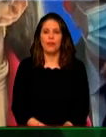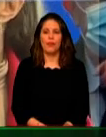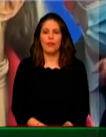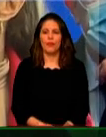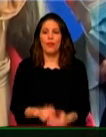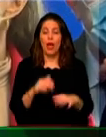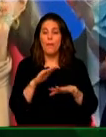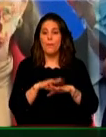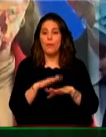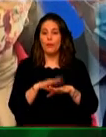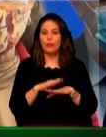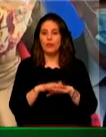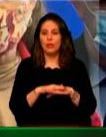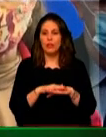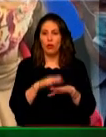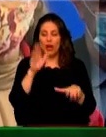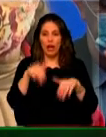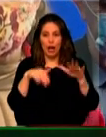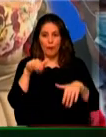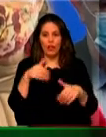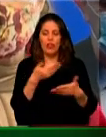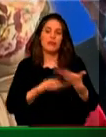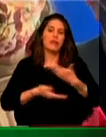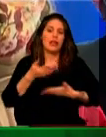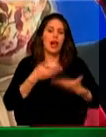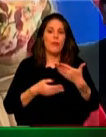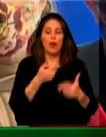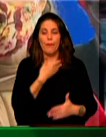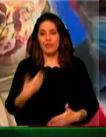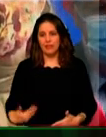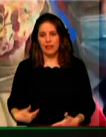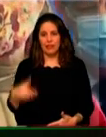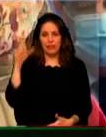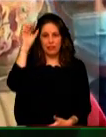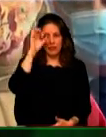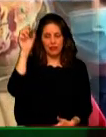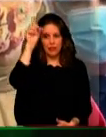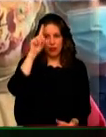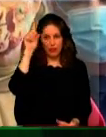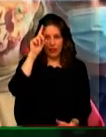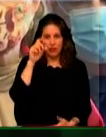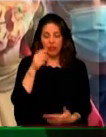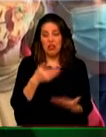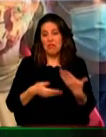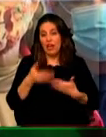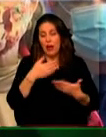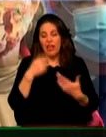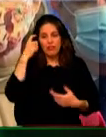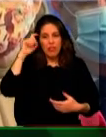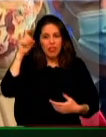El motivo de la convocatoria era intercambiar entre el presidente y los legisladores, y eso ha sucedido, una serie de